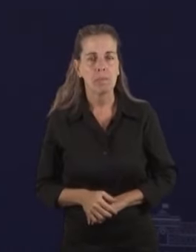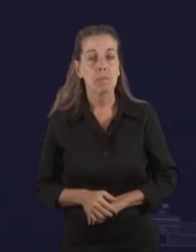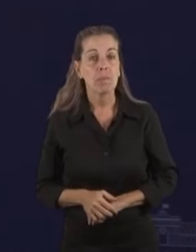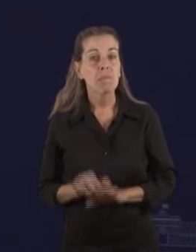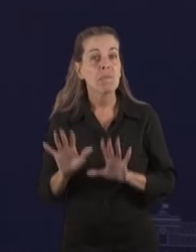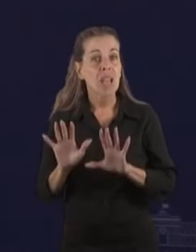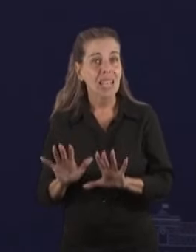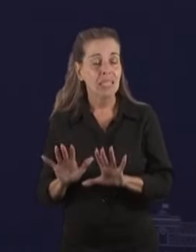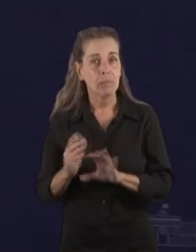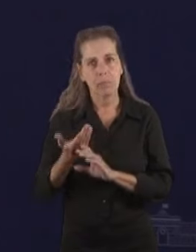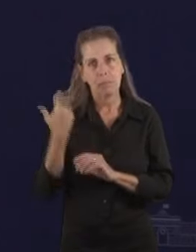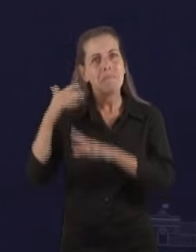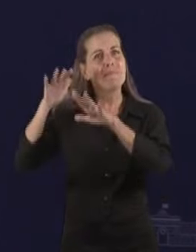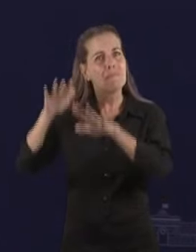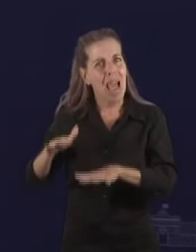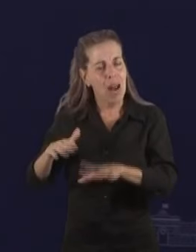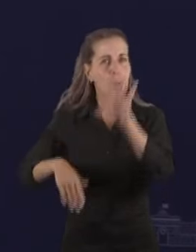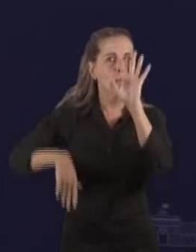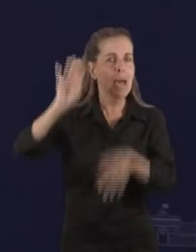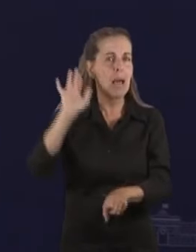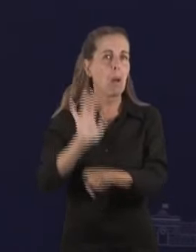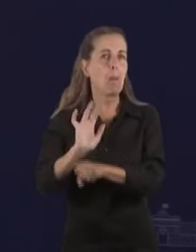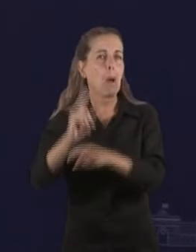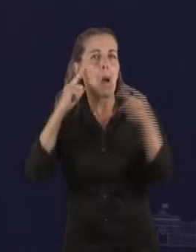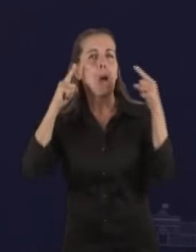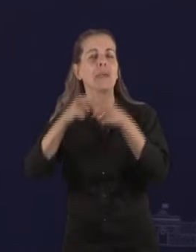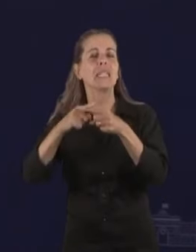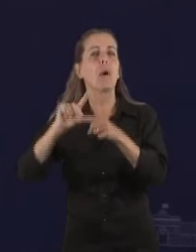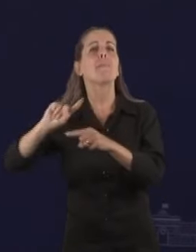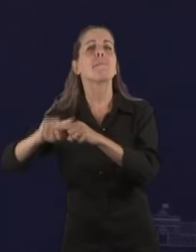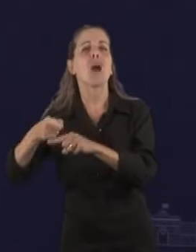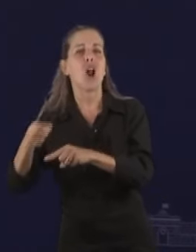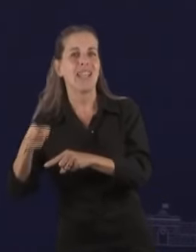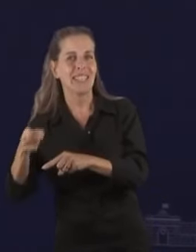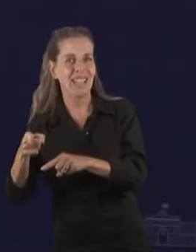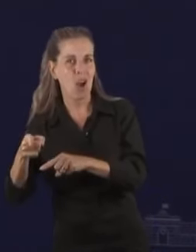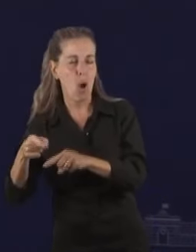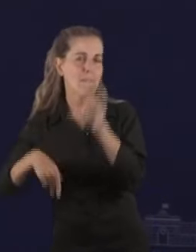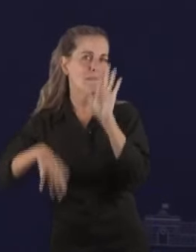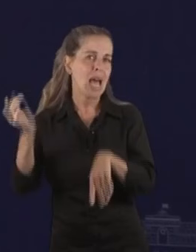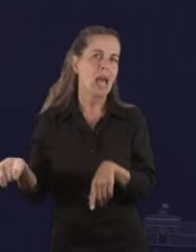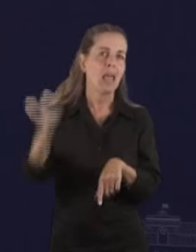que este paro tuvo más carácter político que efectivamente algo que haya surgido